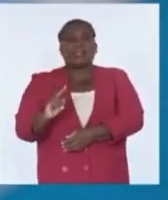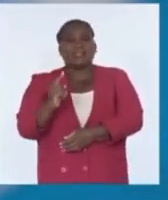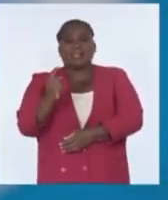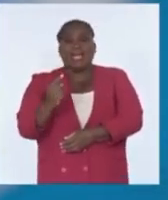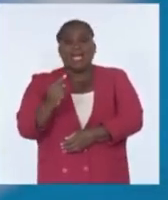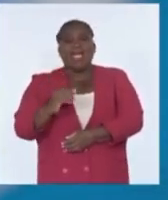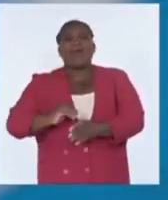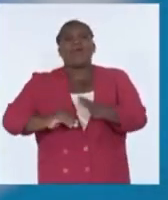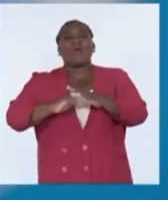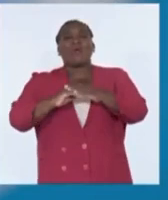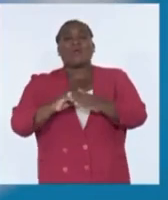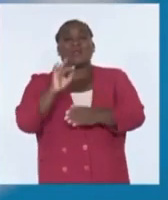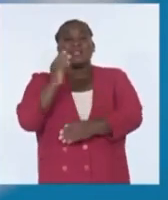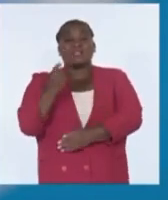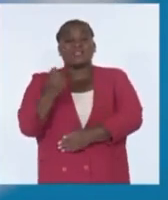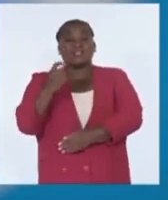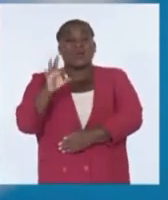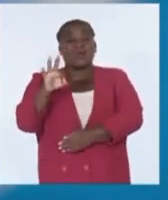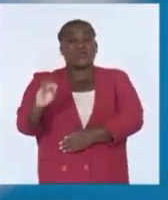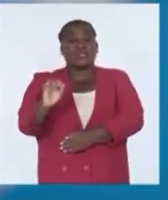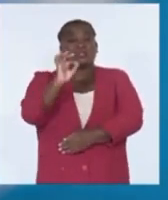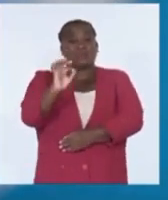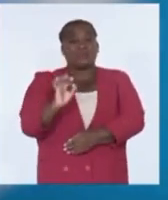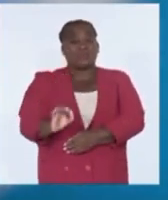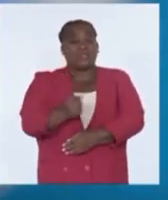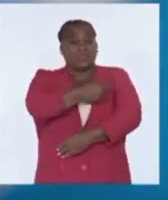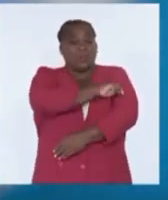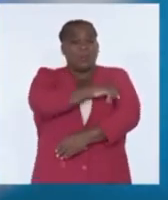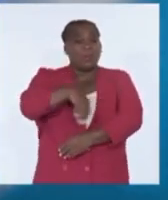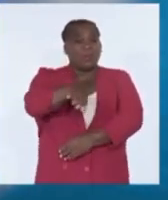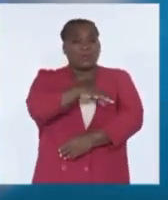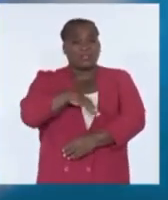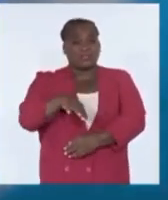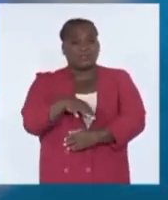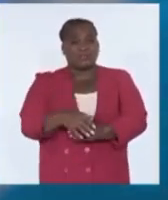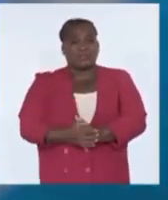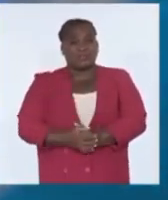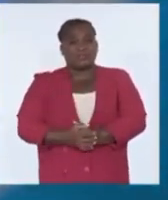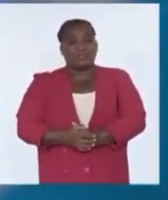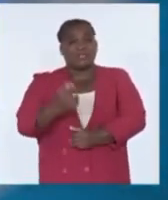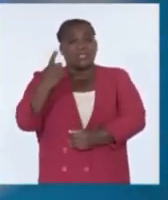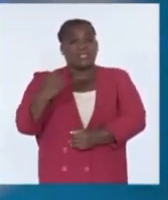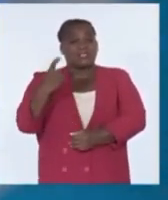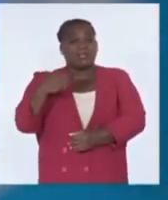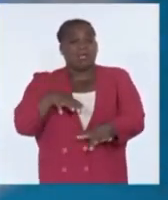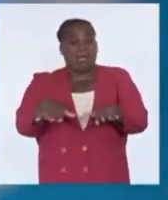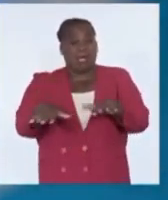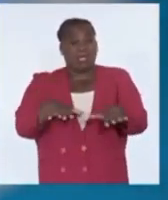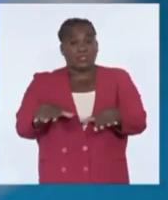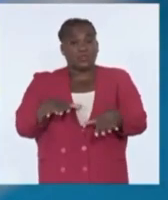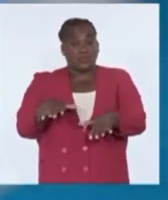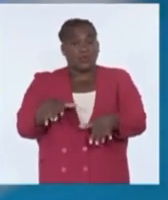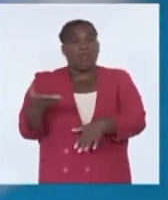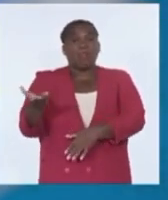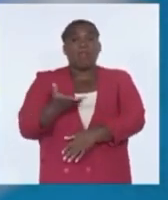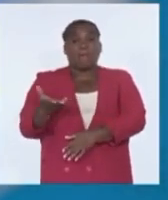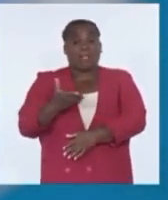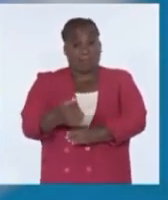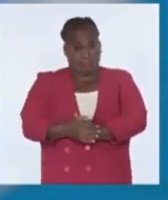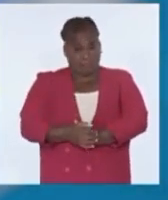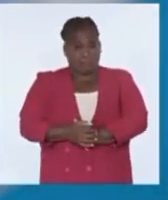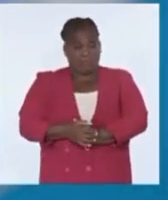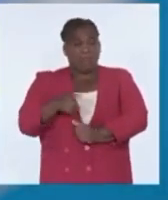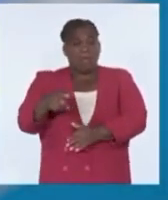del 80% de la población mundial que vive en el sur global se necesitan acciones inmediatas para enfrentar Con